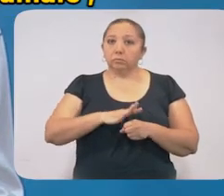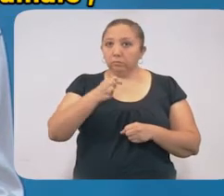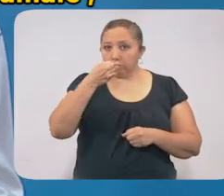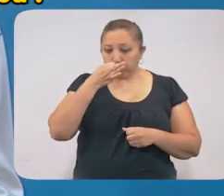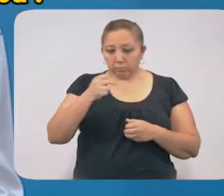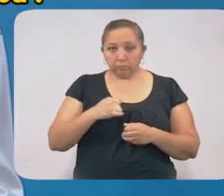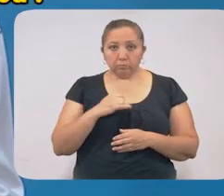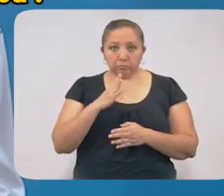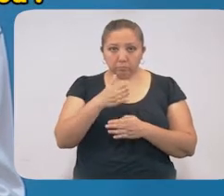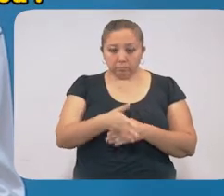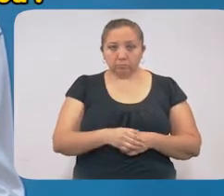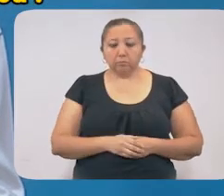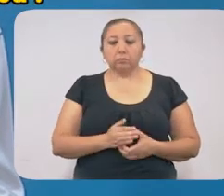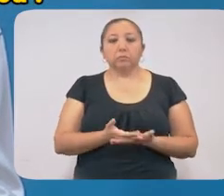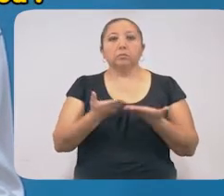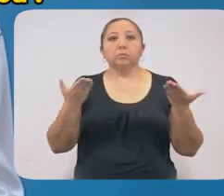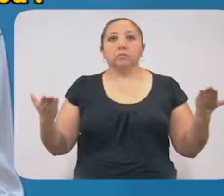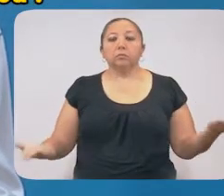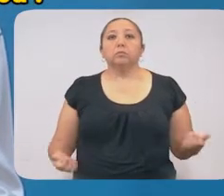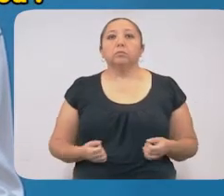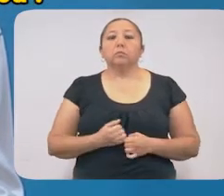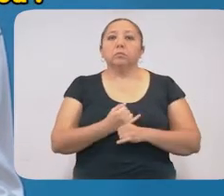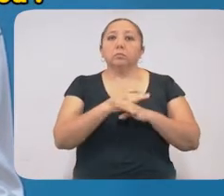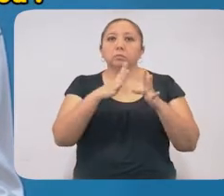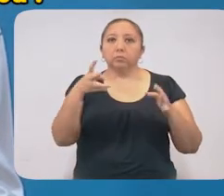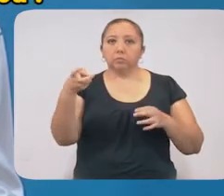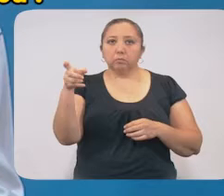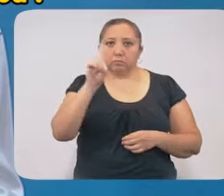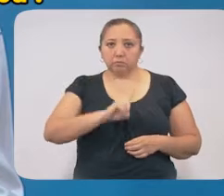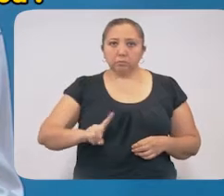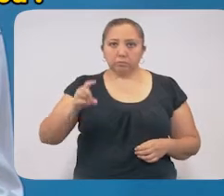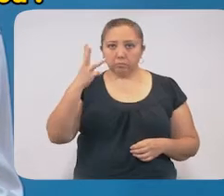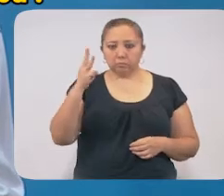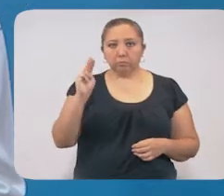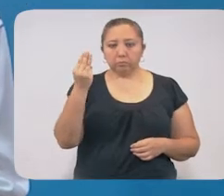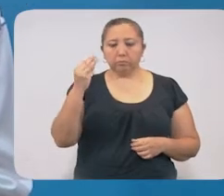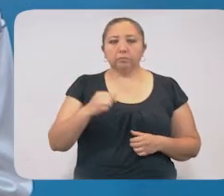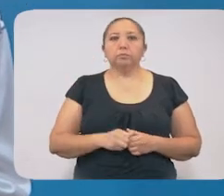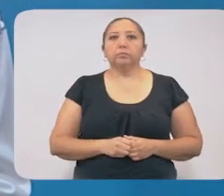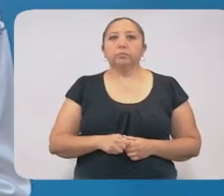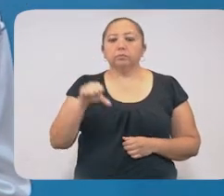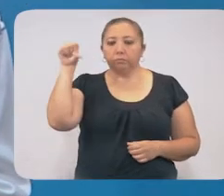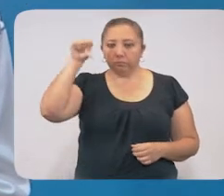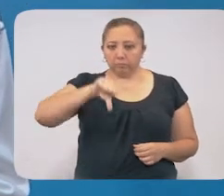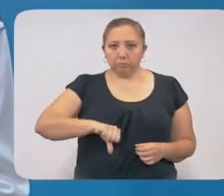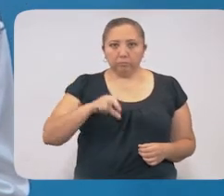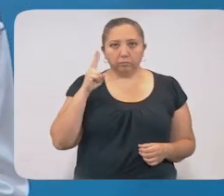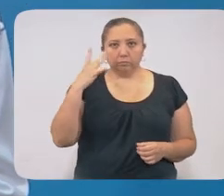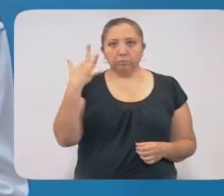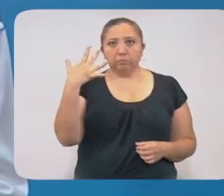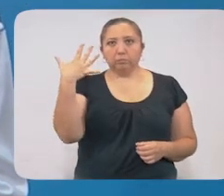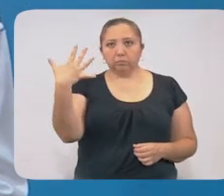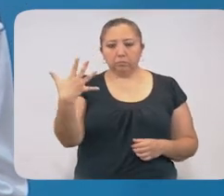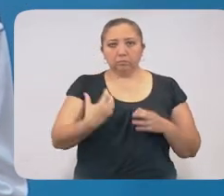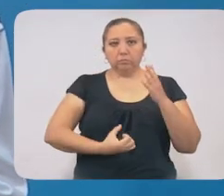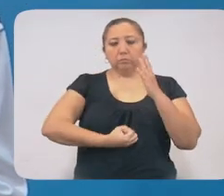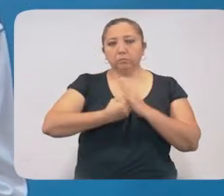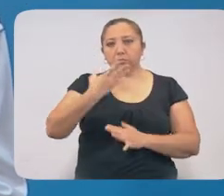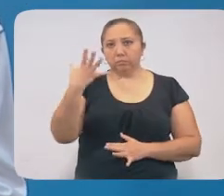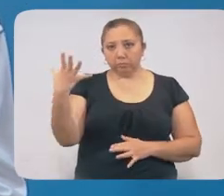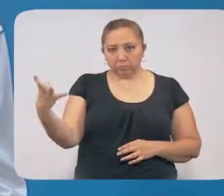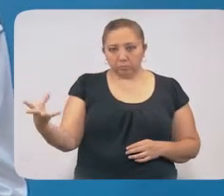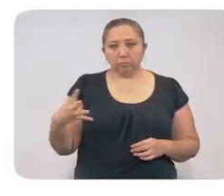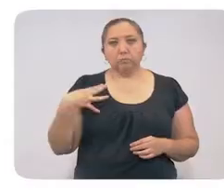cercano. A continuación, el parte médico de este domingo 3 de mayo. Hoy se detectaron 55 nuevos contagios